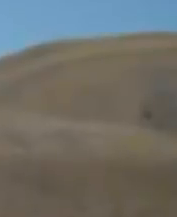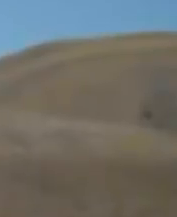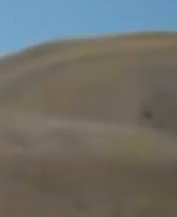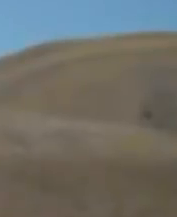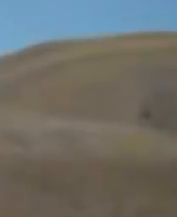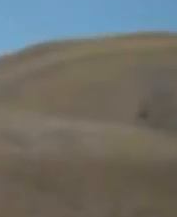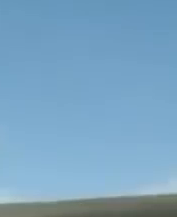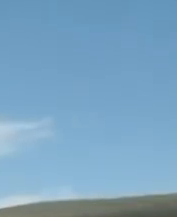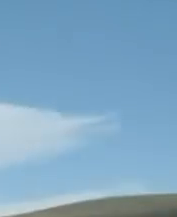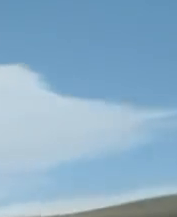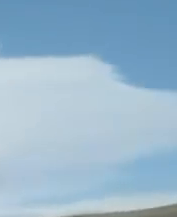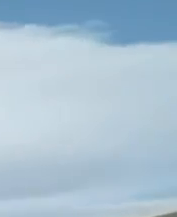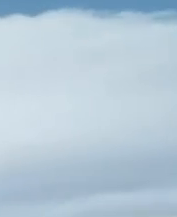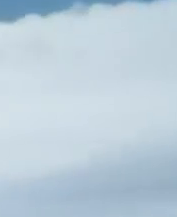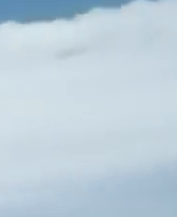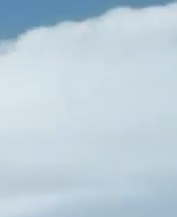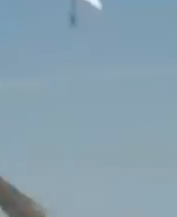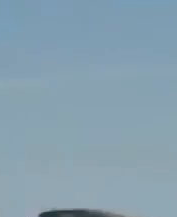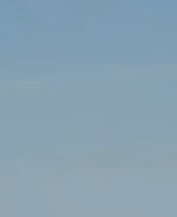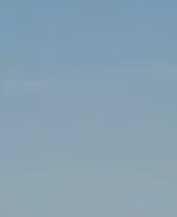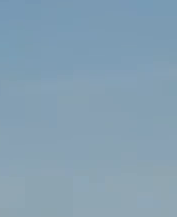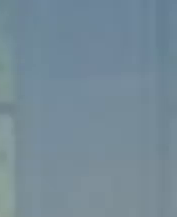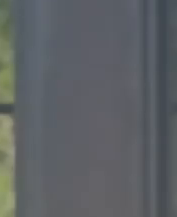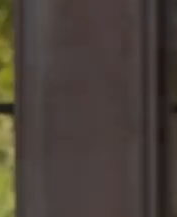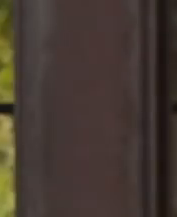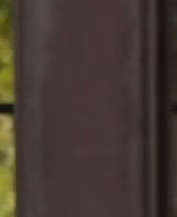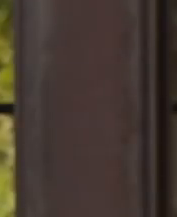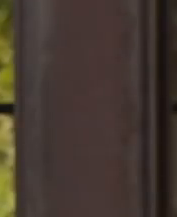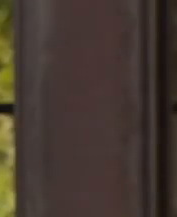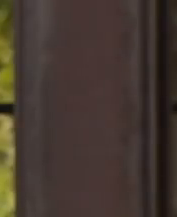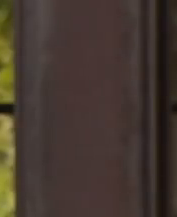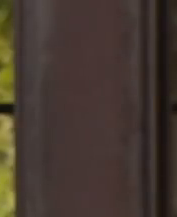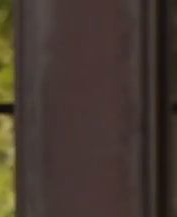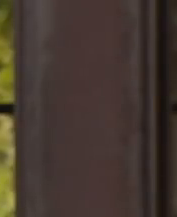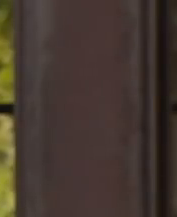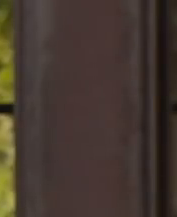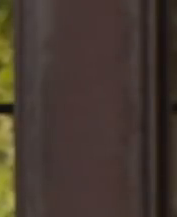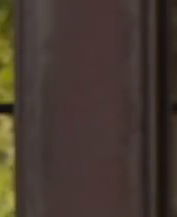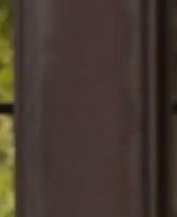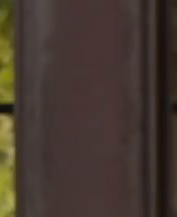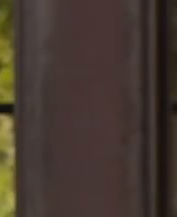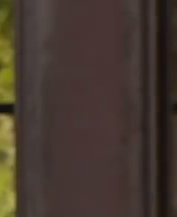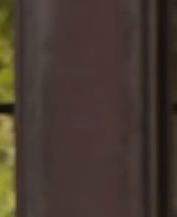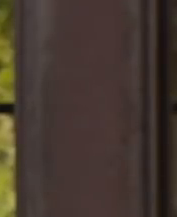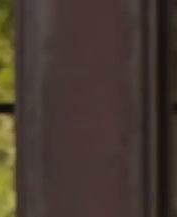Ahí están las nuevas cifras entregadas hoy por el gobierno, casi 4.000 nuevos casos,